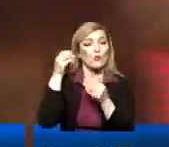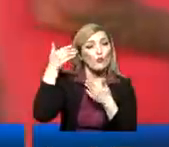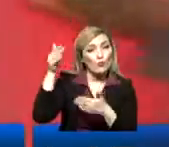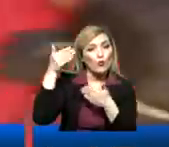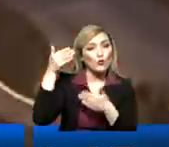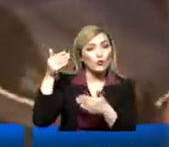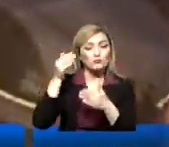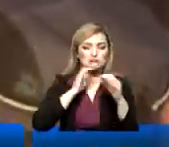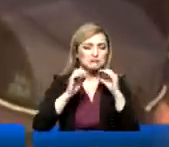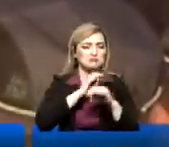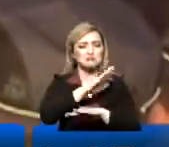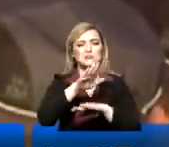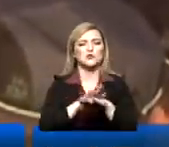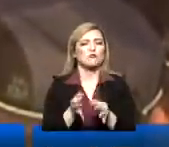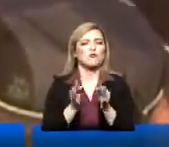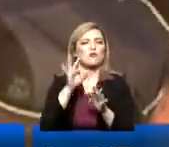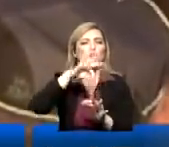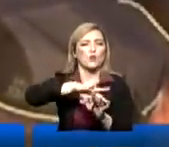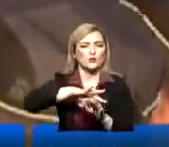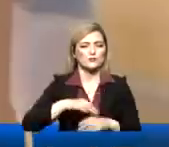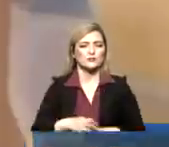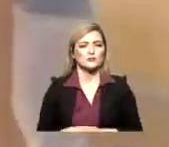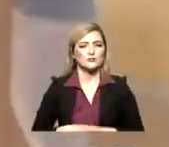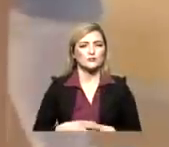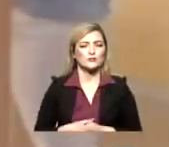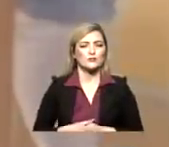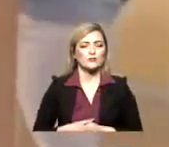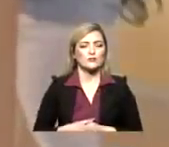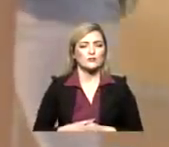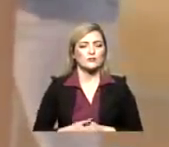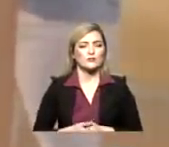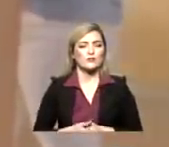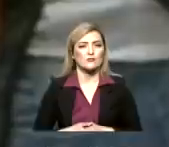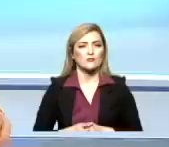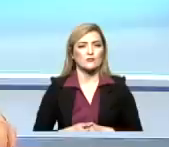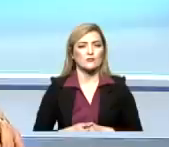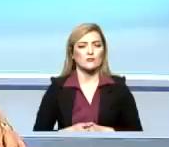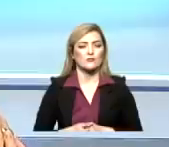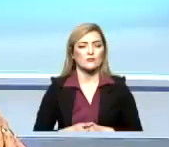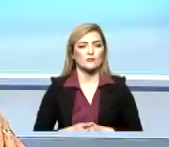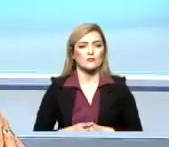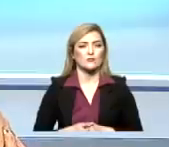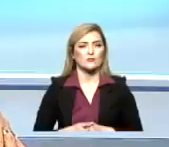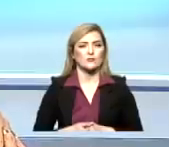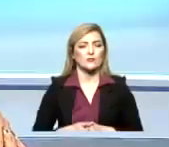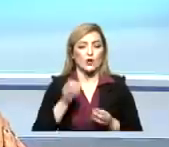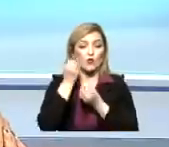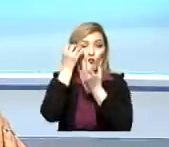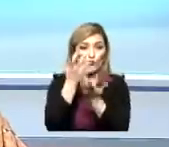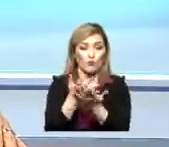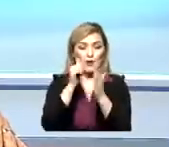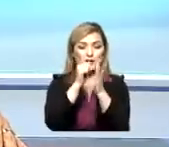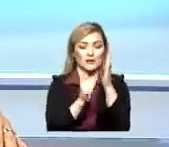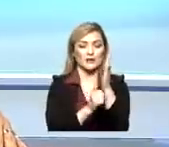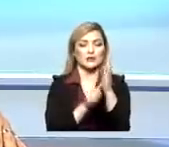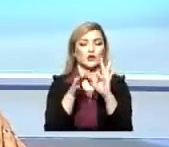políticas para conversar respecto a la forma de sufragio. En Quito, María Gracia Costa, 24 horas. Ahora les contamos que la